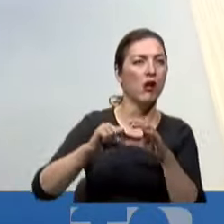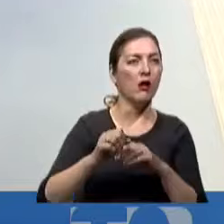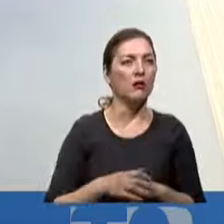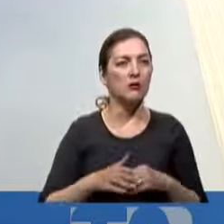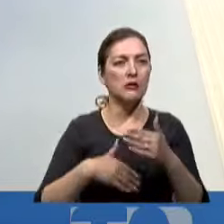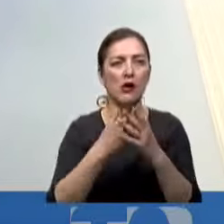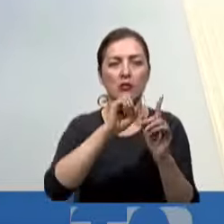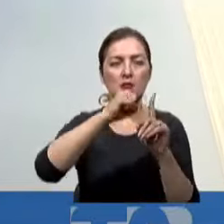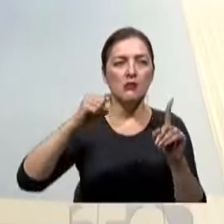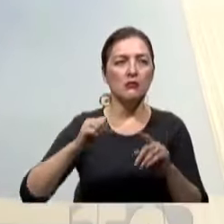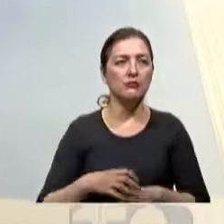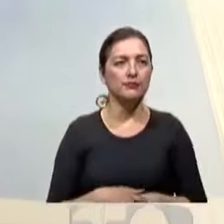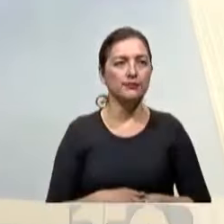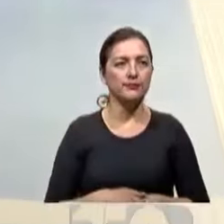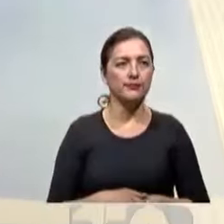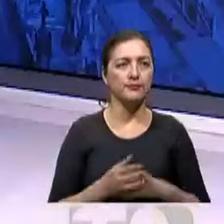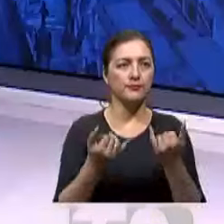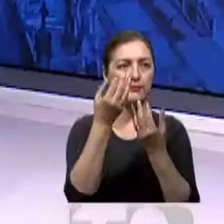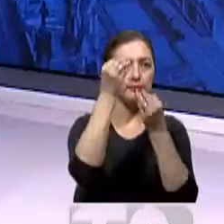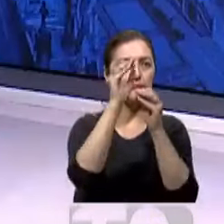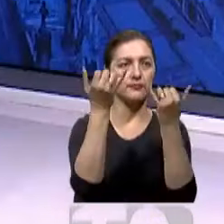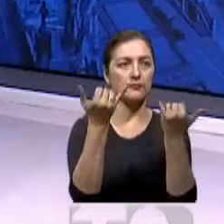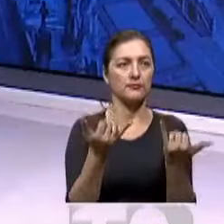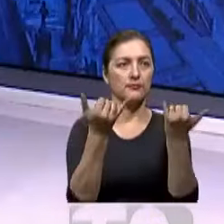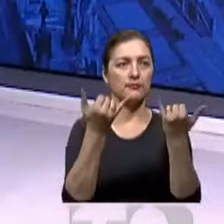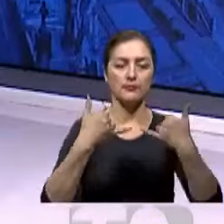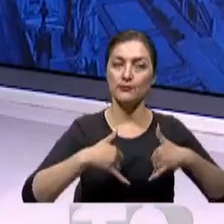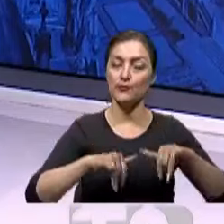este nuevo sistema de transporte. Esa es información que les tenemos a esta